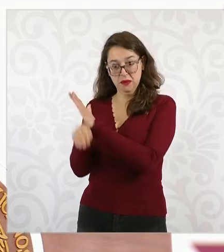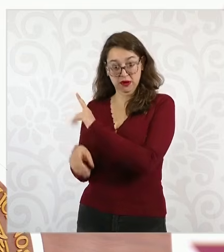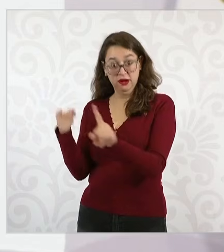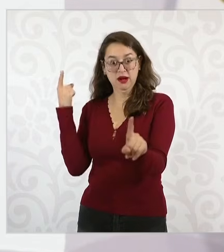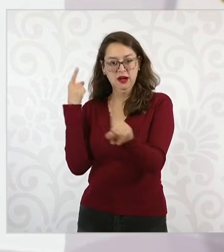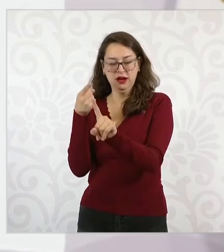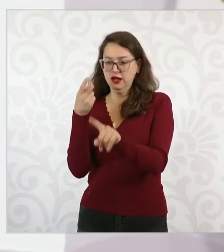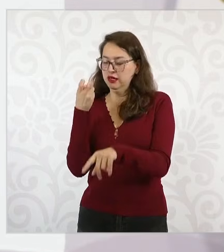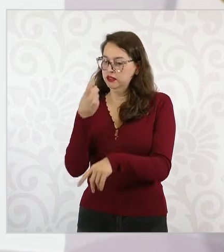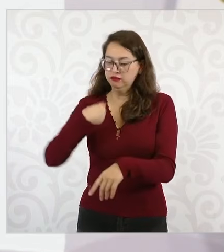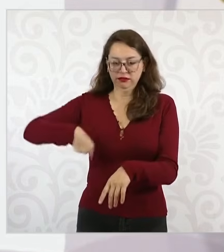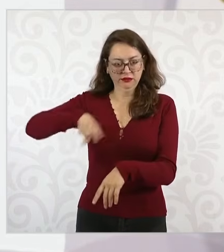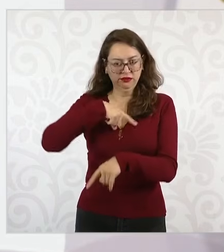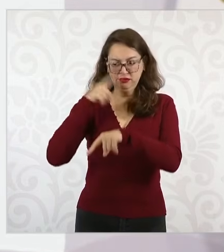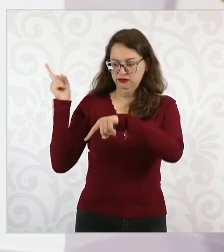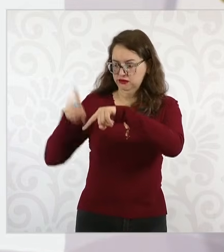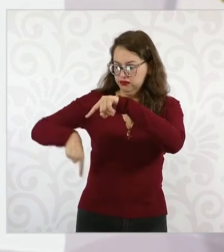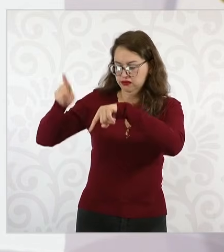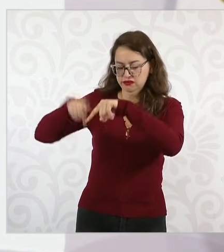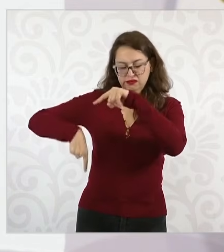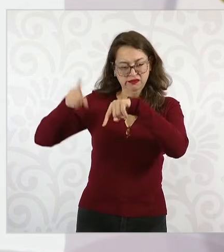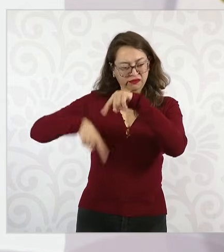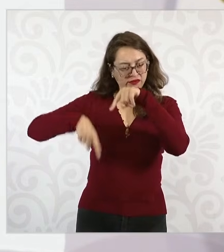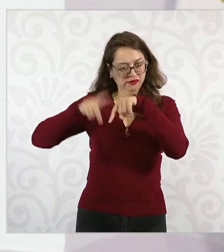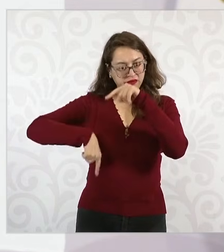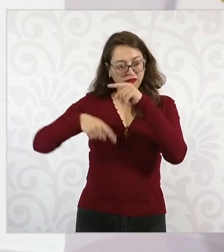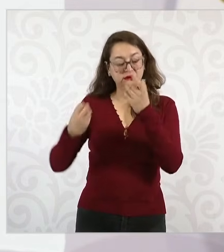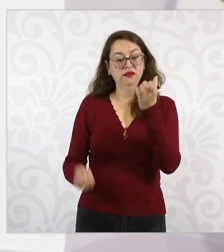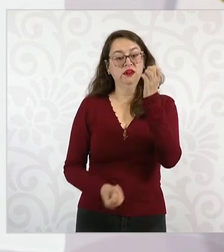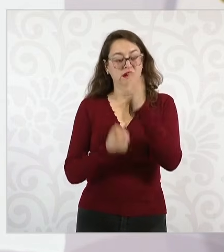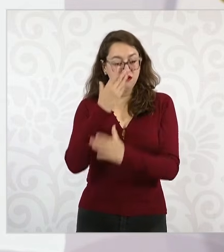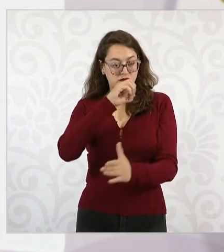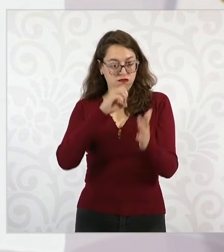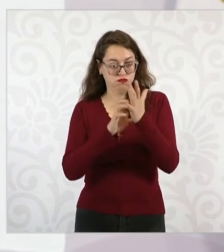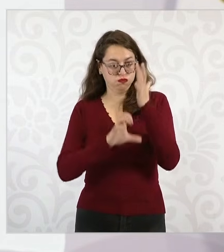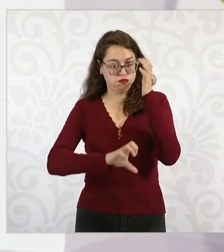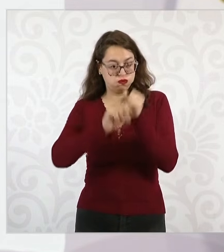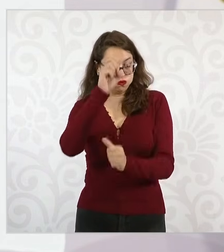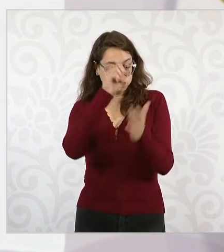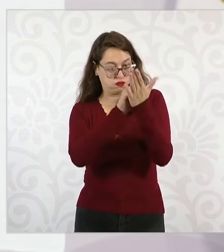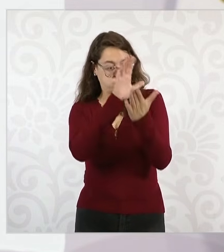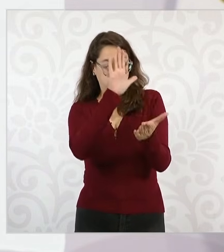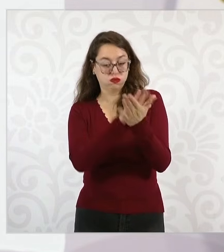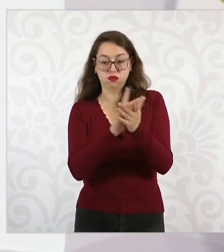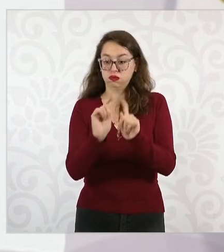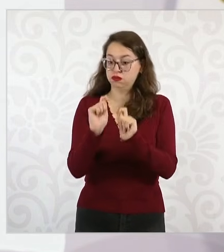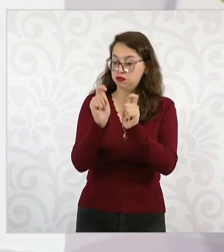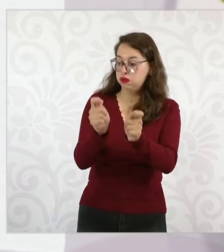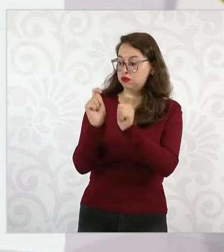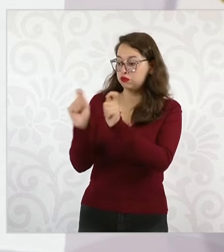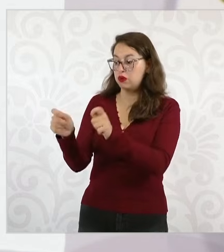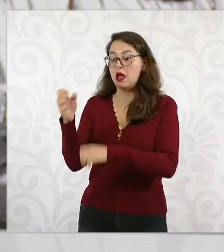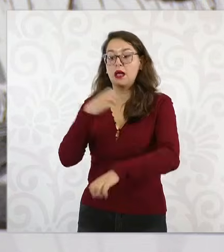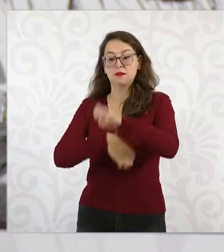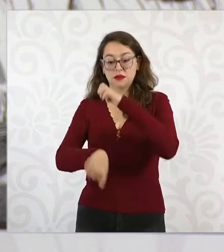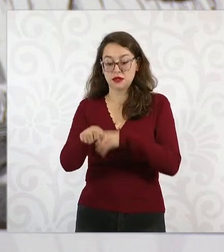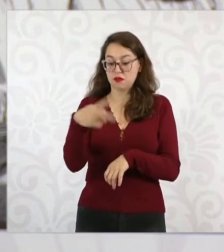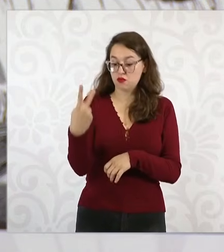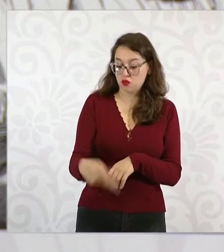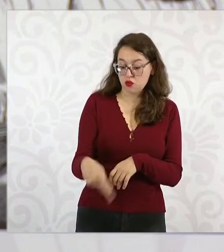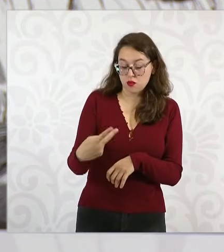¿Qué hicimos? Le regresamos su carácter de empresas públicas, muy importante. Y la